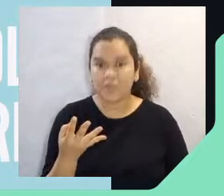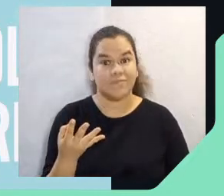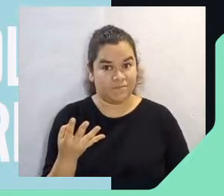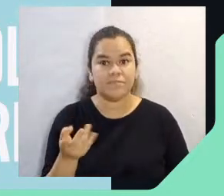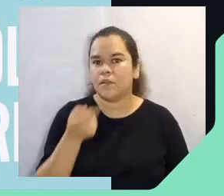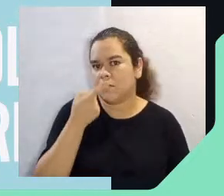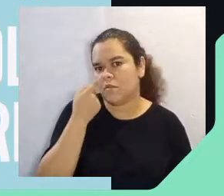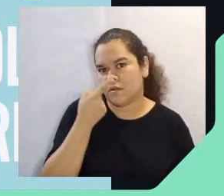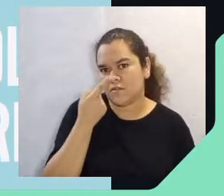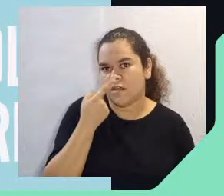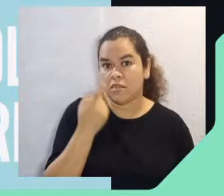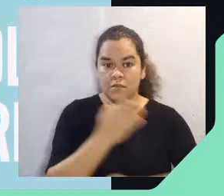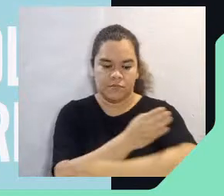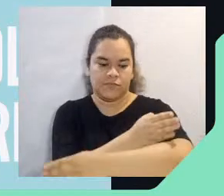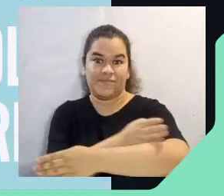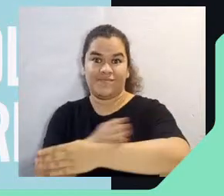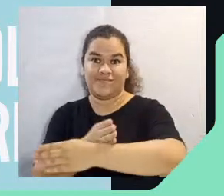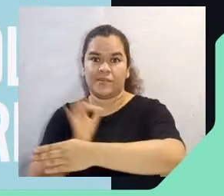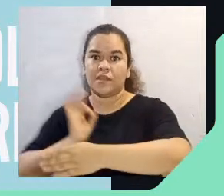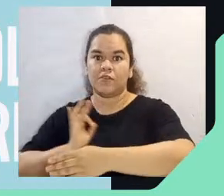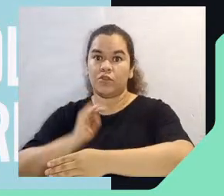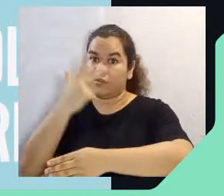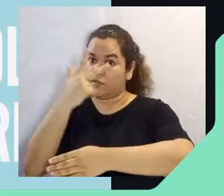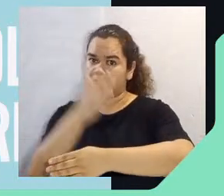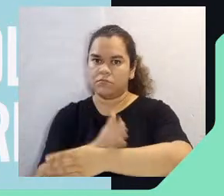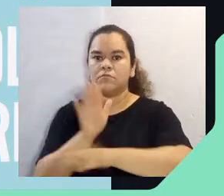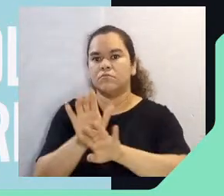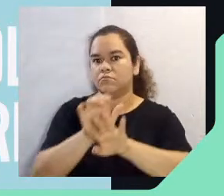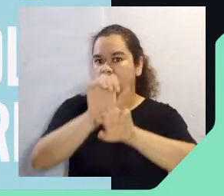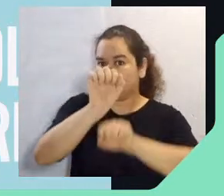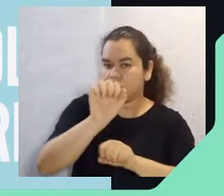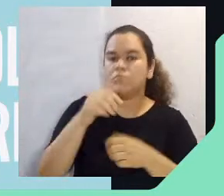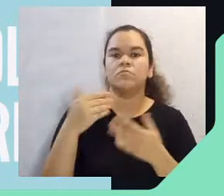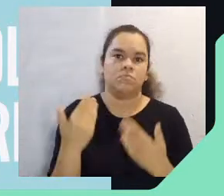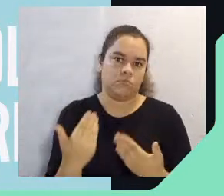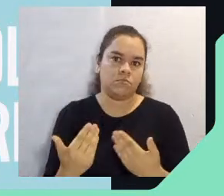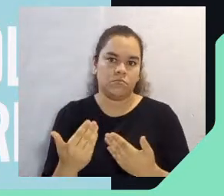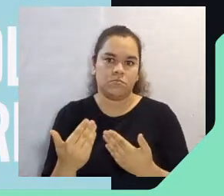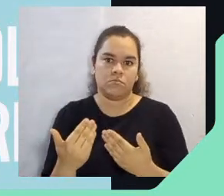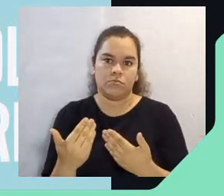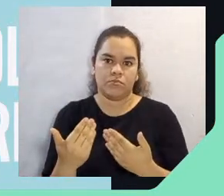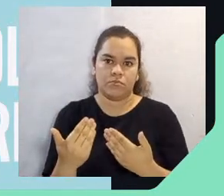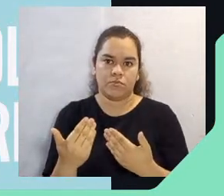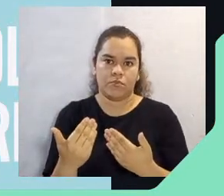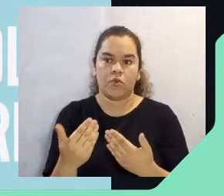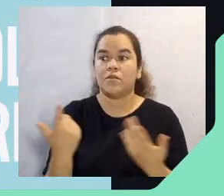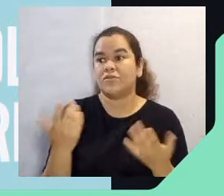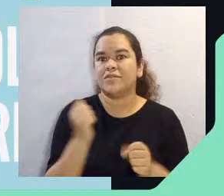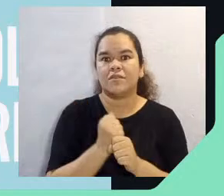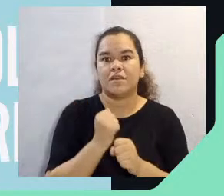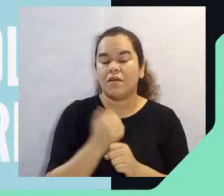A los 3 años podemos contar con un título que nos abre las puertas a una alta demanda laboral. Ahora